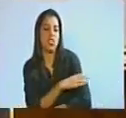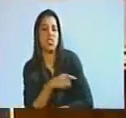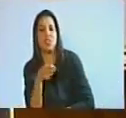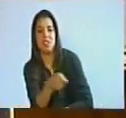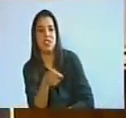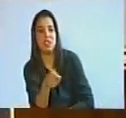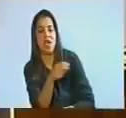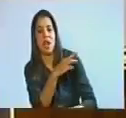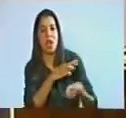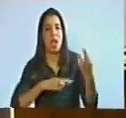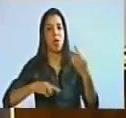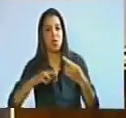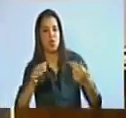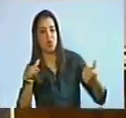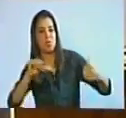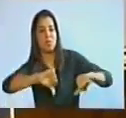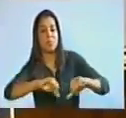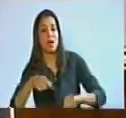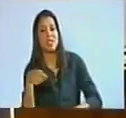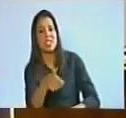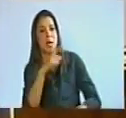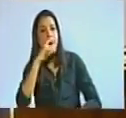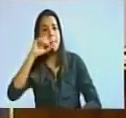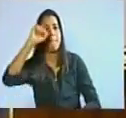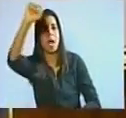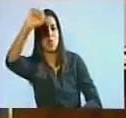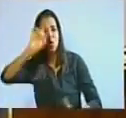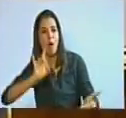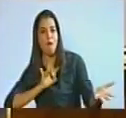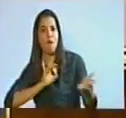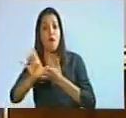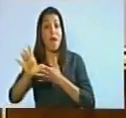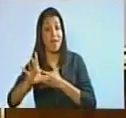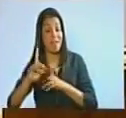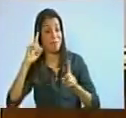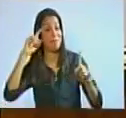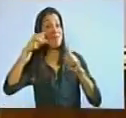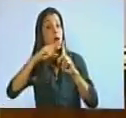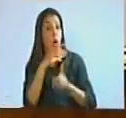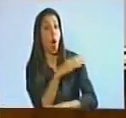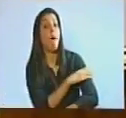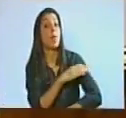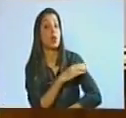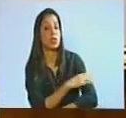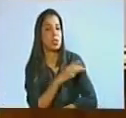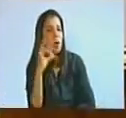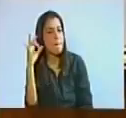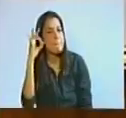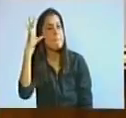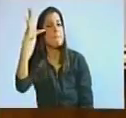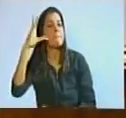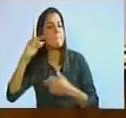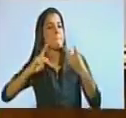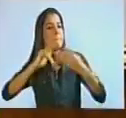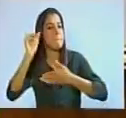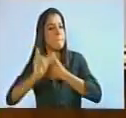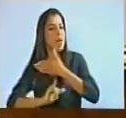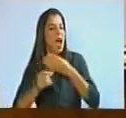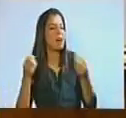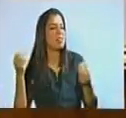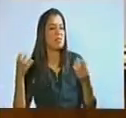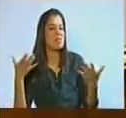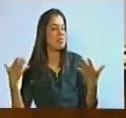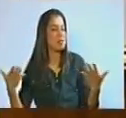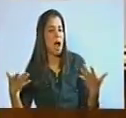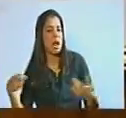revolución bolivariana y derrotar el gobierno que lidera el presidente Nicolás Maduro. Y que la estrategia que ellos utilizan en la guerra económica